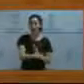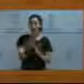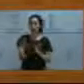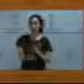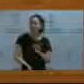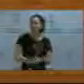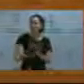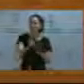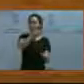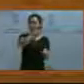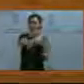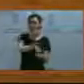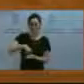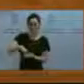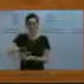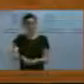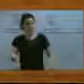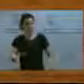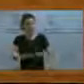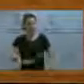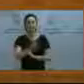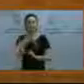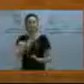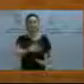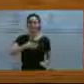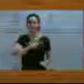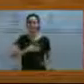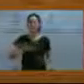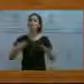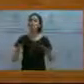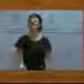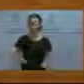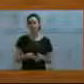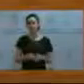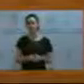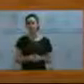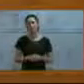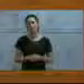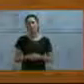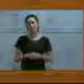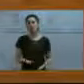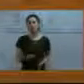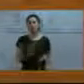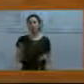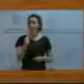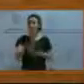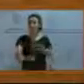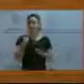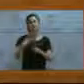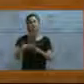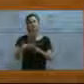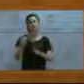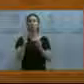e infraestructuras al servicio del desarrollo y del bienestar. Y, por supuesto, debemos llevar a cabo políticas que